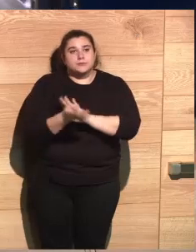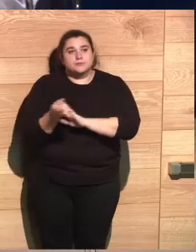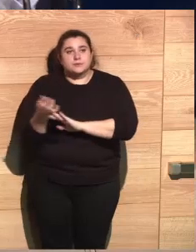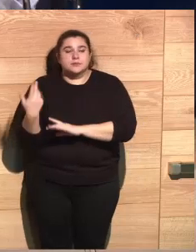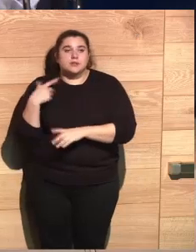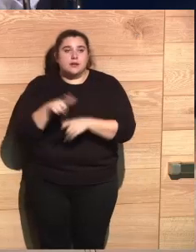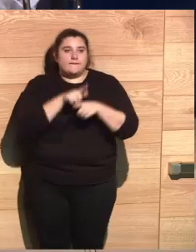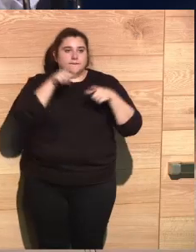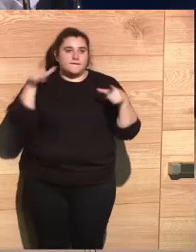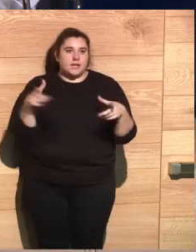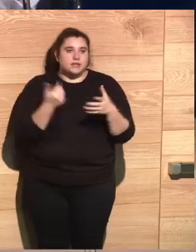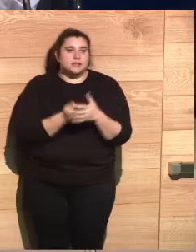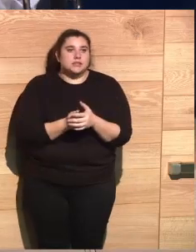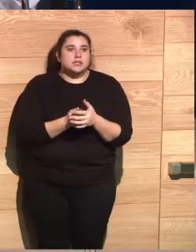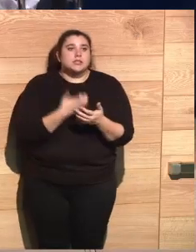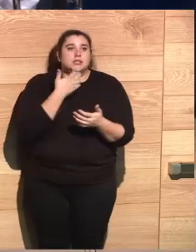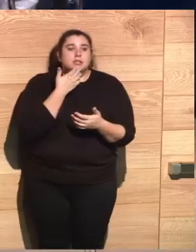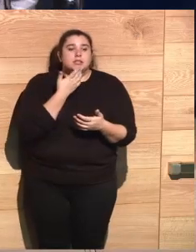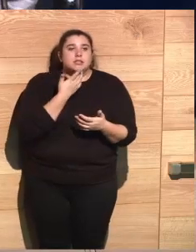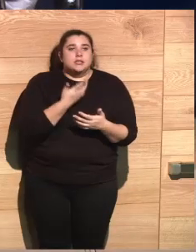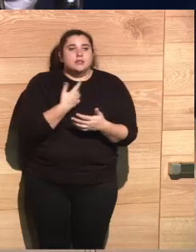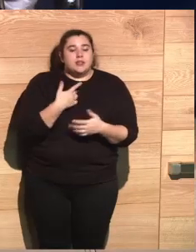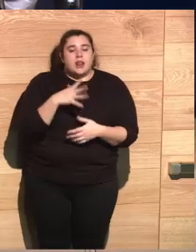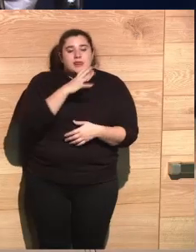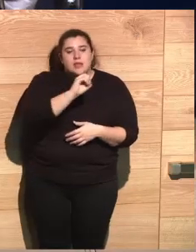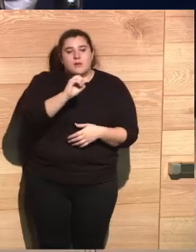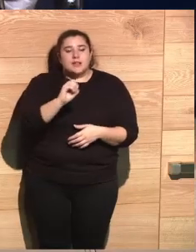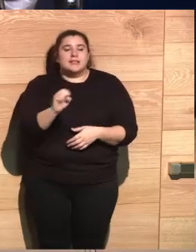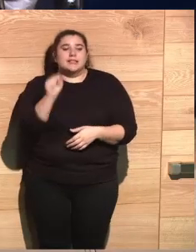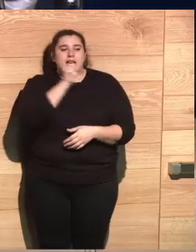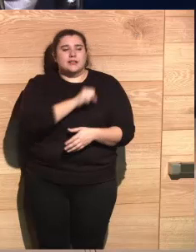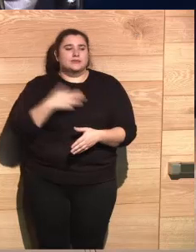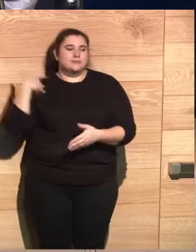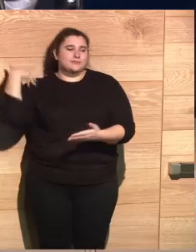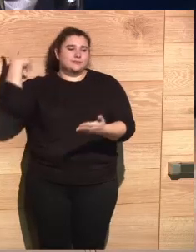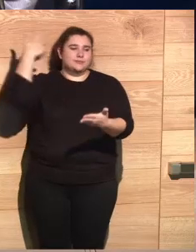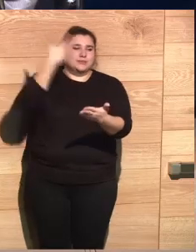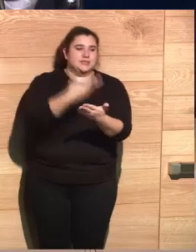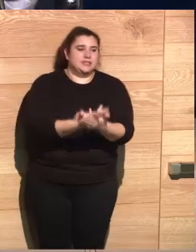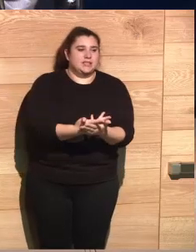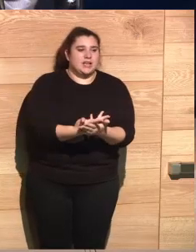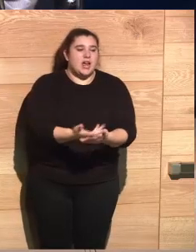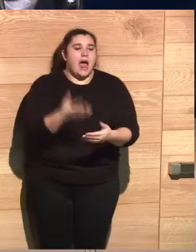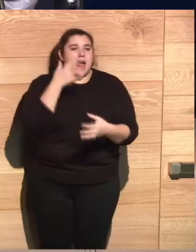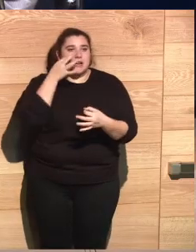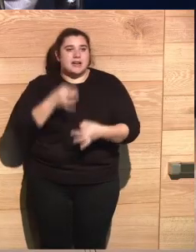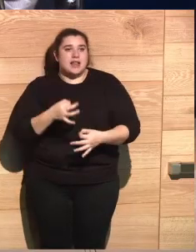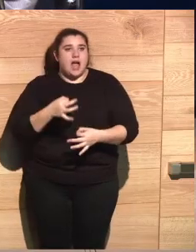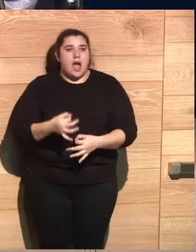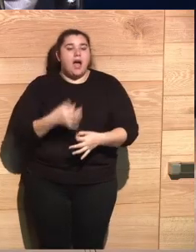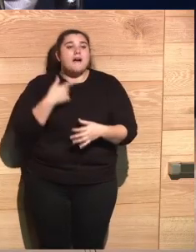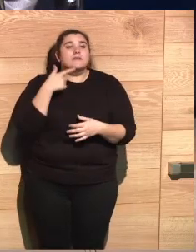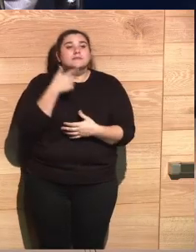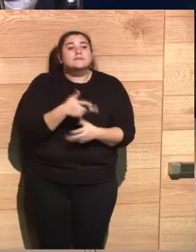grandes plataformas. Bueno, y además se da que es verdad que llevamos 50 años hablando de la realidad virtual, pero que ha sido patética hasta ahora. Ahora